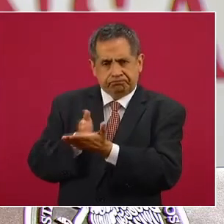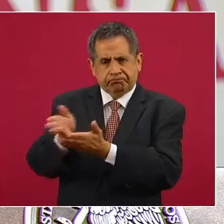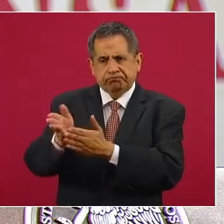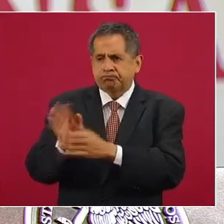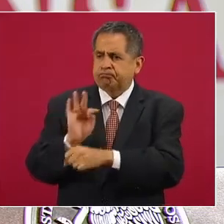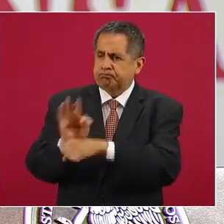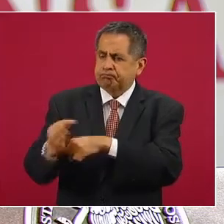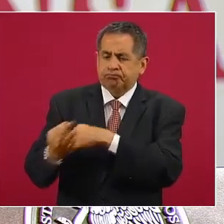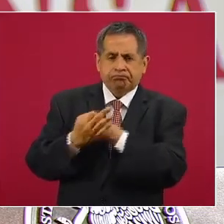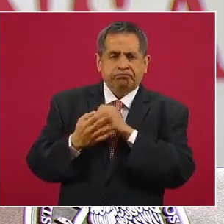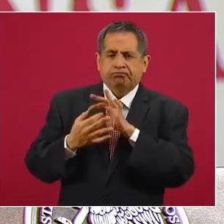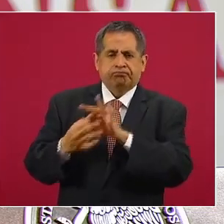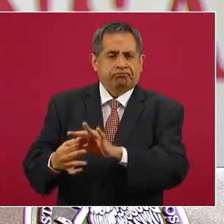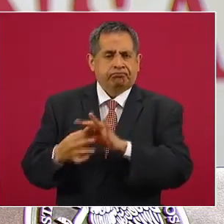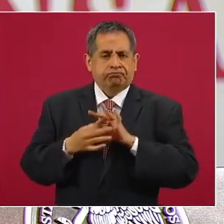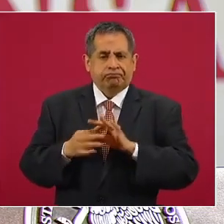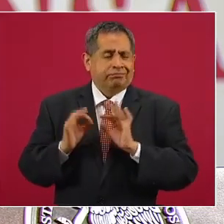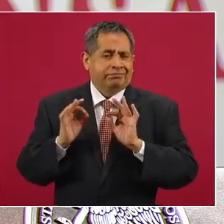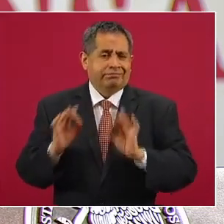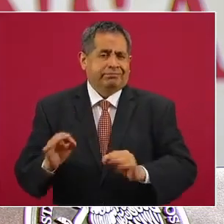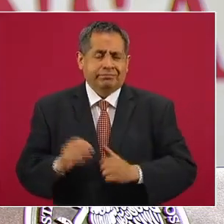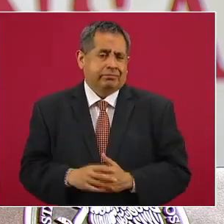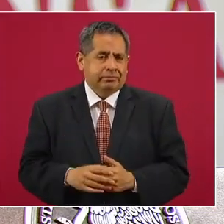beneficiando al pueblo.